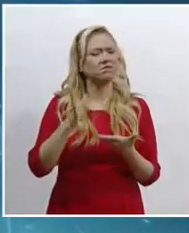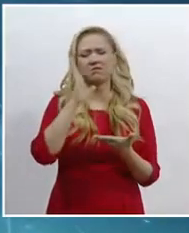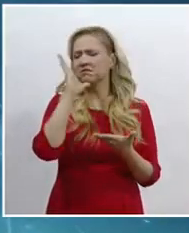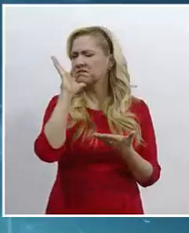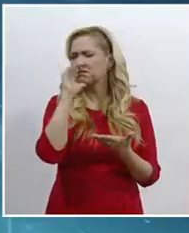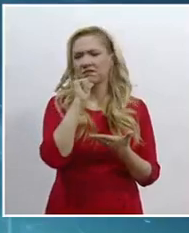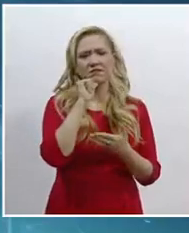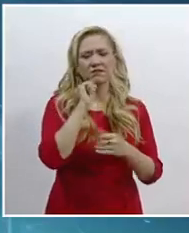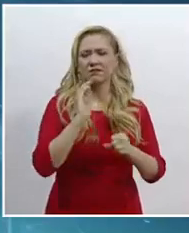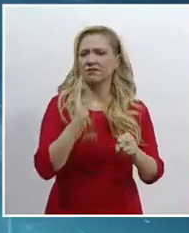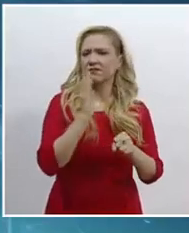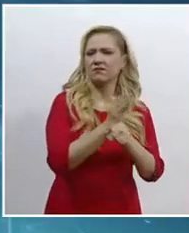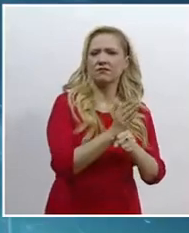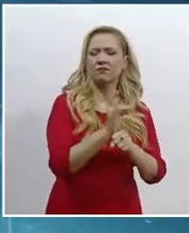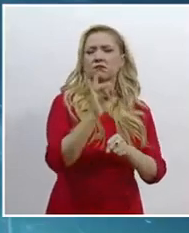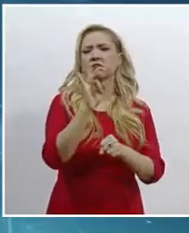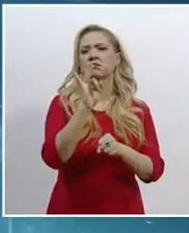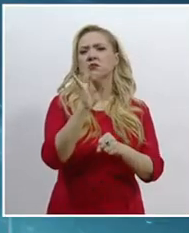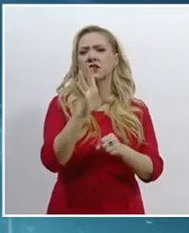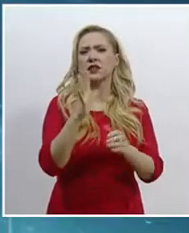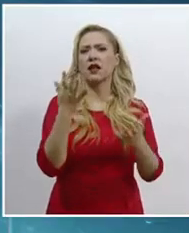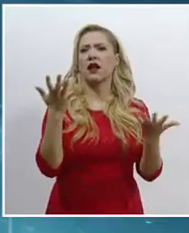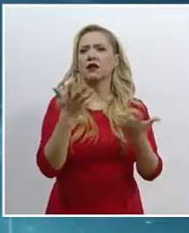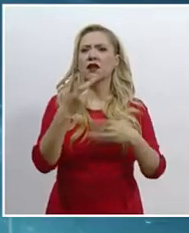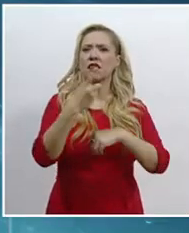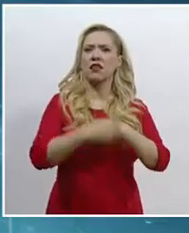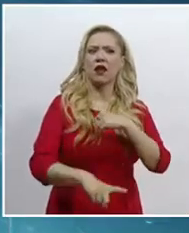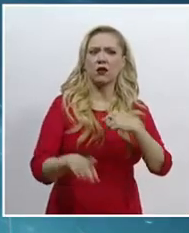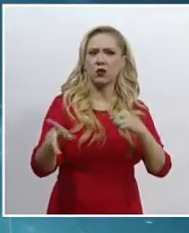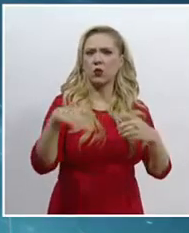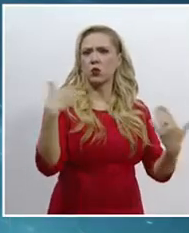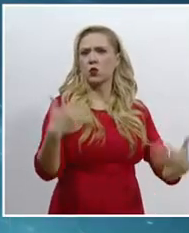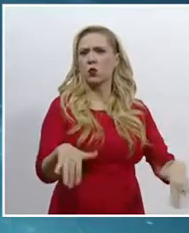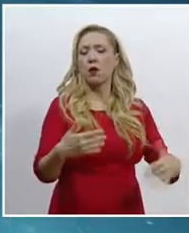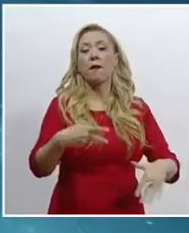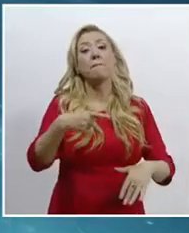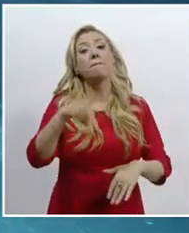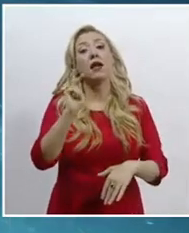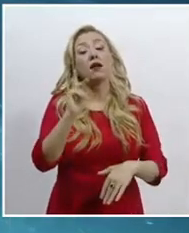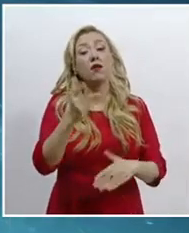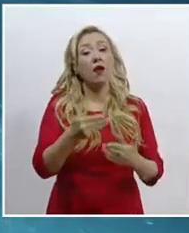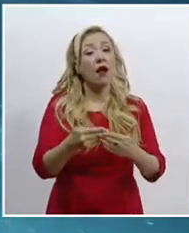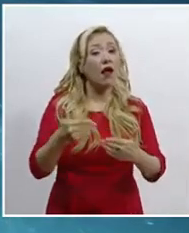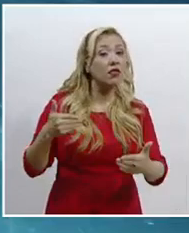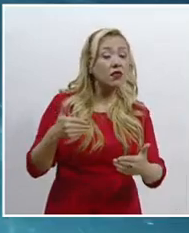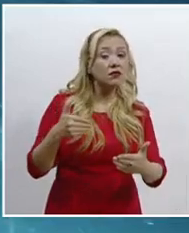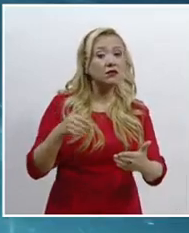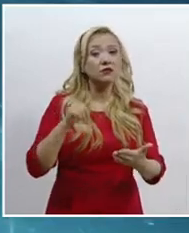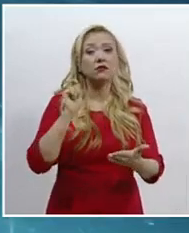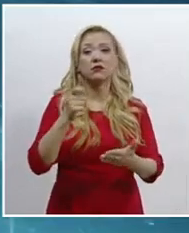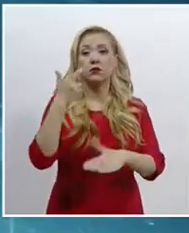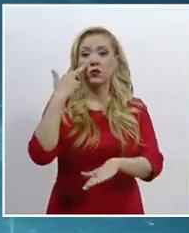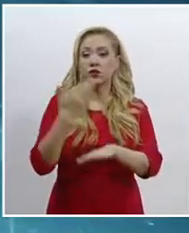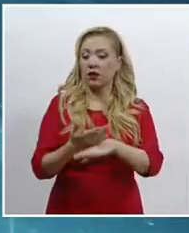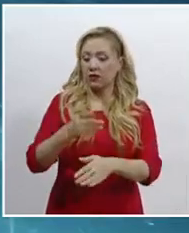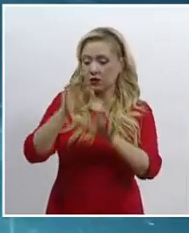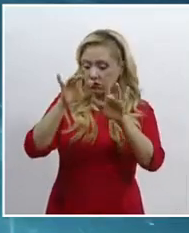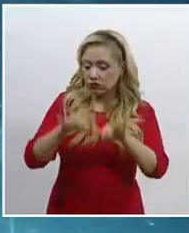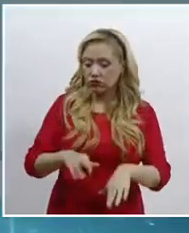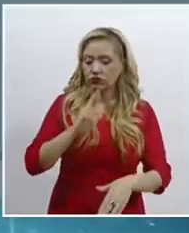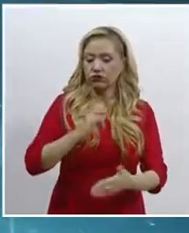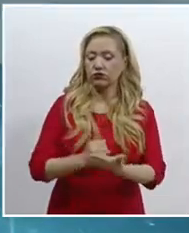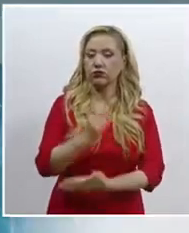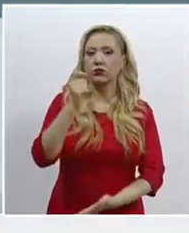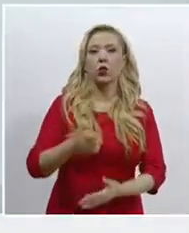Improcedente la condena por daños punitivos si no se ejerció la acción de responsabilidad civil, determinó la primera sala de la